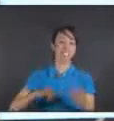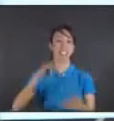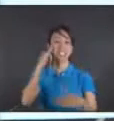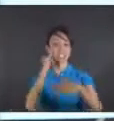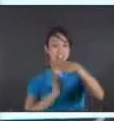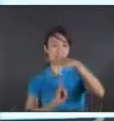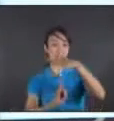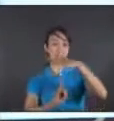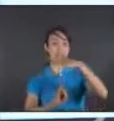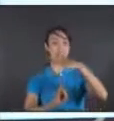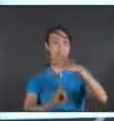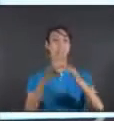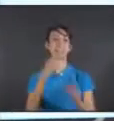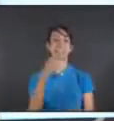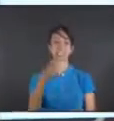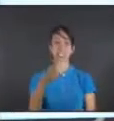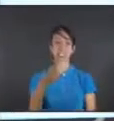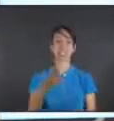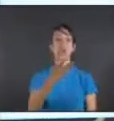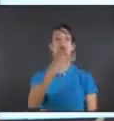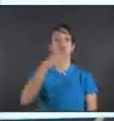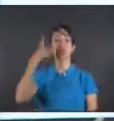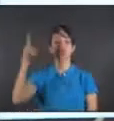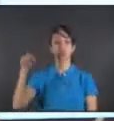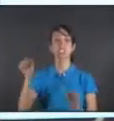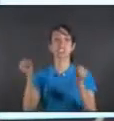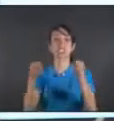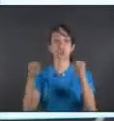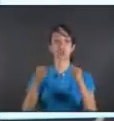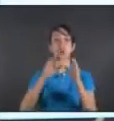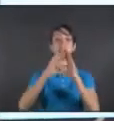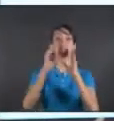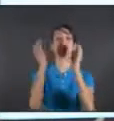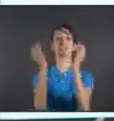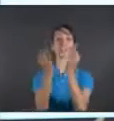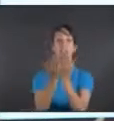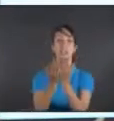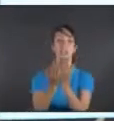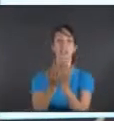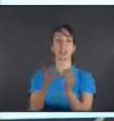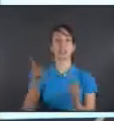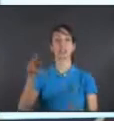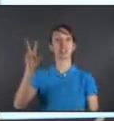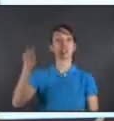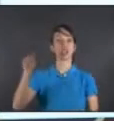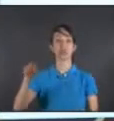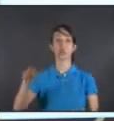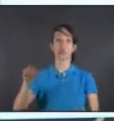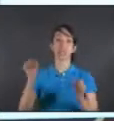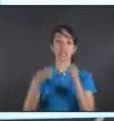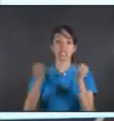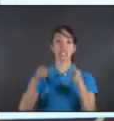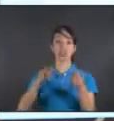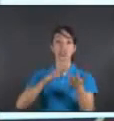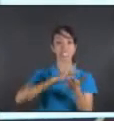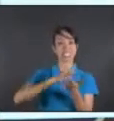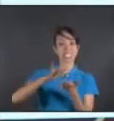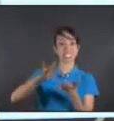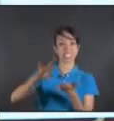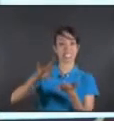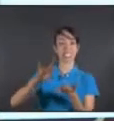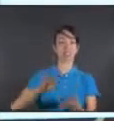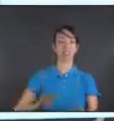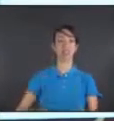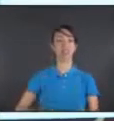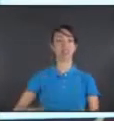ahí. Un micrófono, un mic. Ahí a cualquiera de los hermanos, ahí está la hermana. A